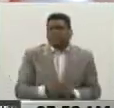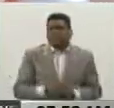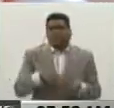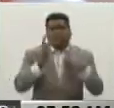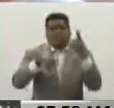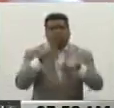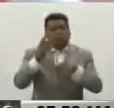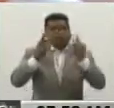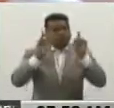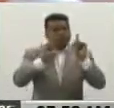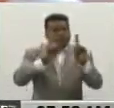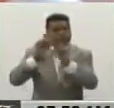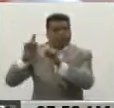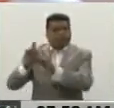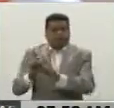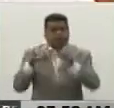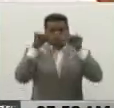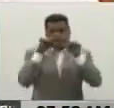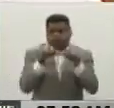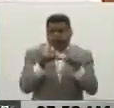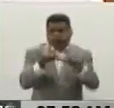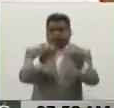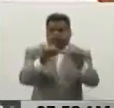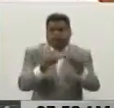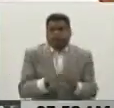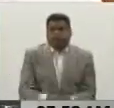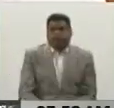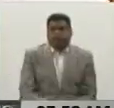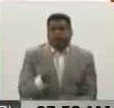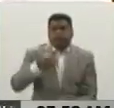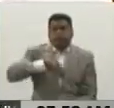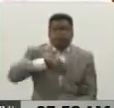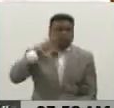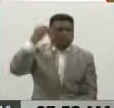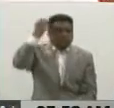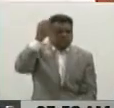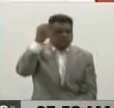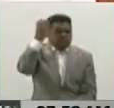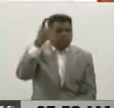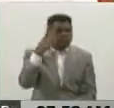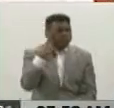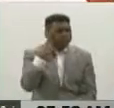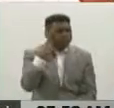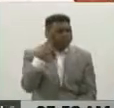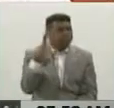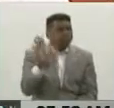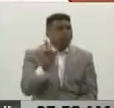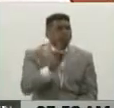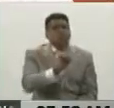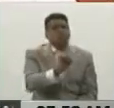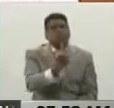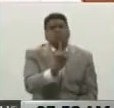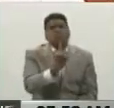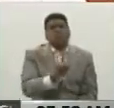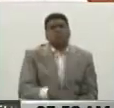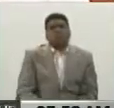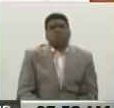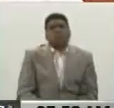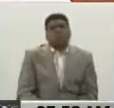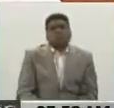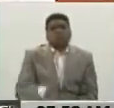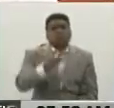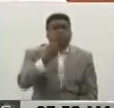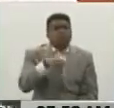que va a arrancar y va a ser permanente. ¿Qué estamos pensando como una de las estrategias? Que esto además pase de ser